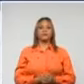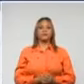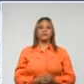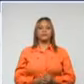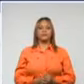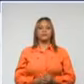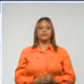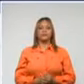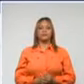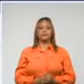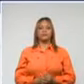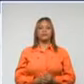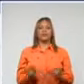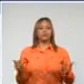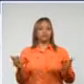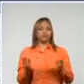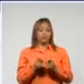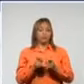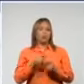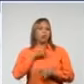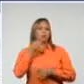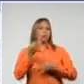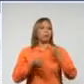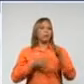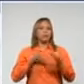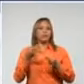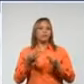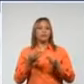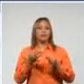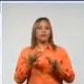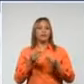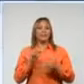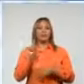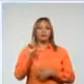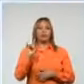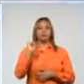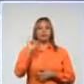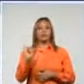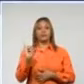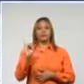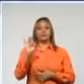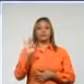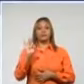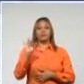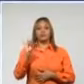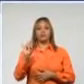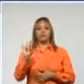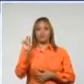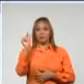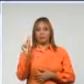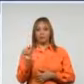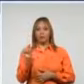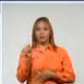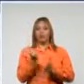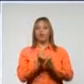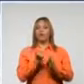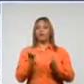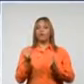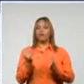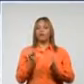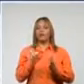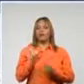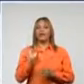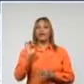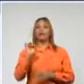En resumen, podemos decir que de los 689 casos diagnosticados